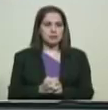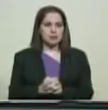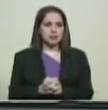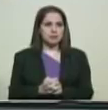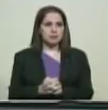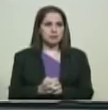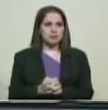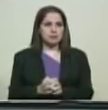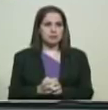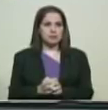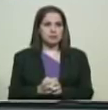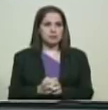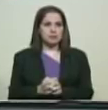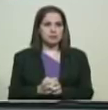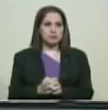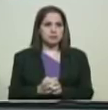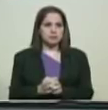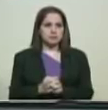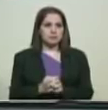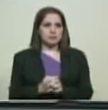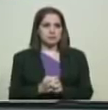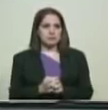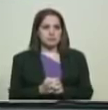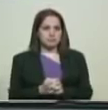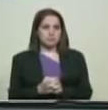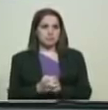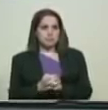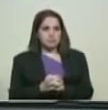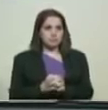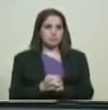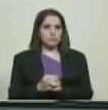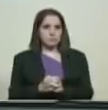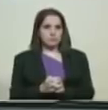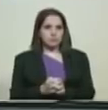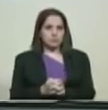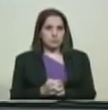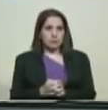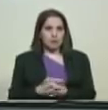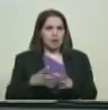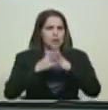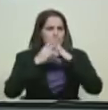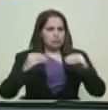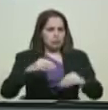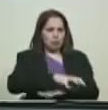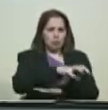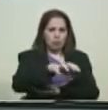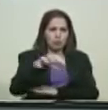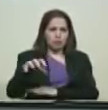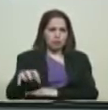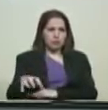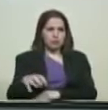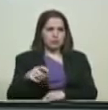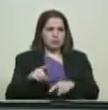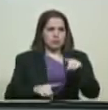impresionaron en Barcelona, en Cabimas, en Valencia, en Maracay, en Caracas ayer.